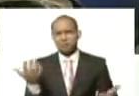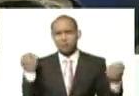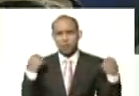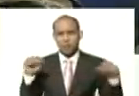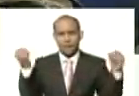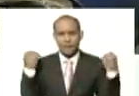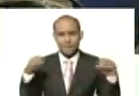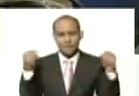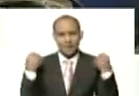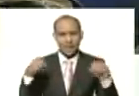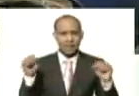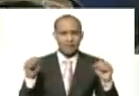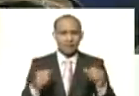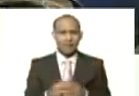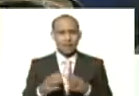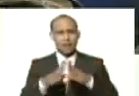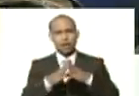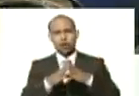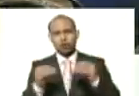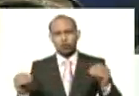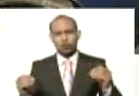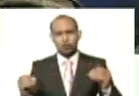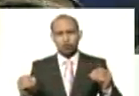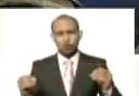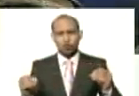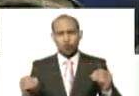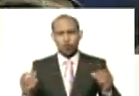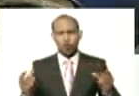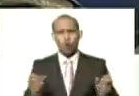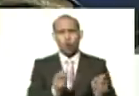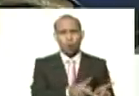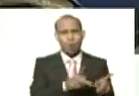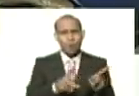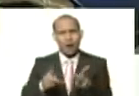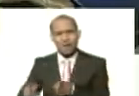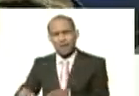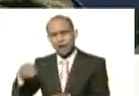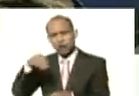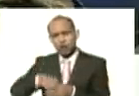práctica toda la doctrina de planificación militar.